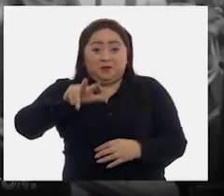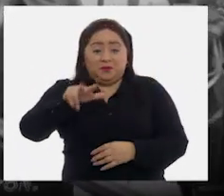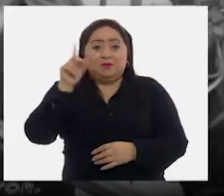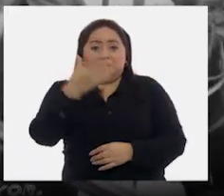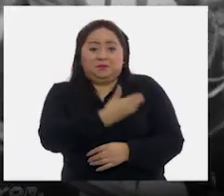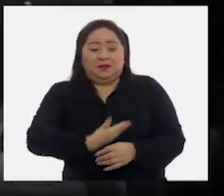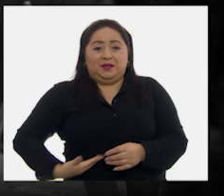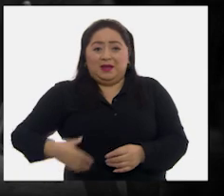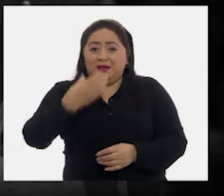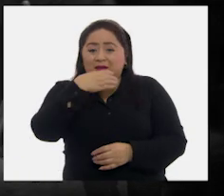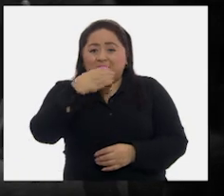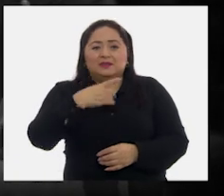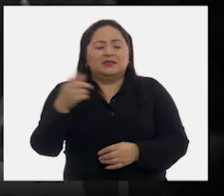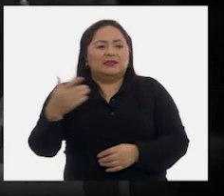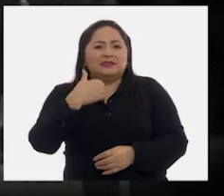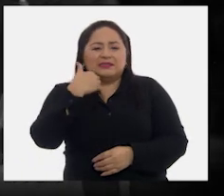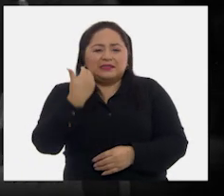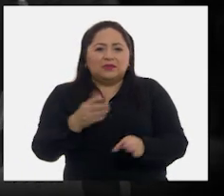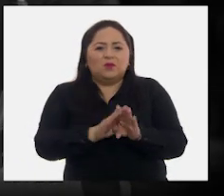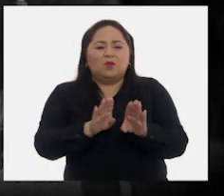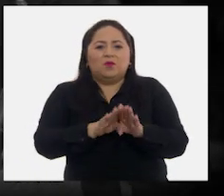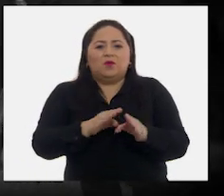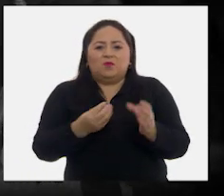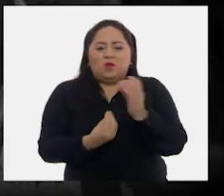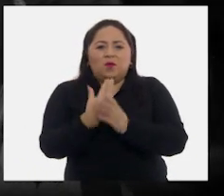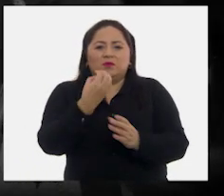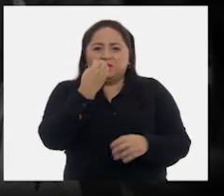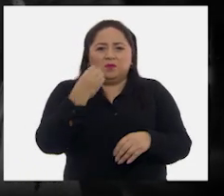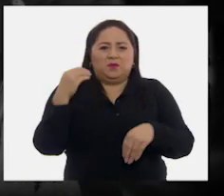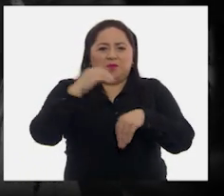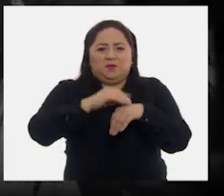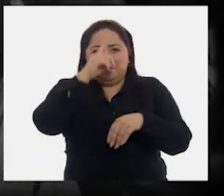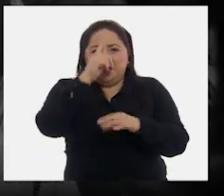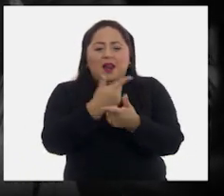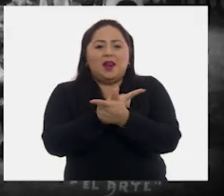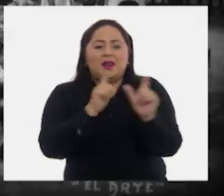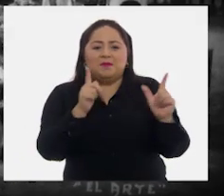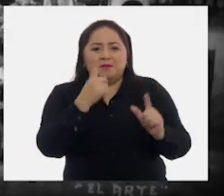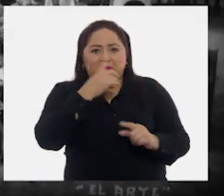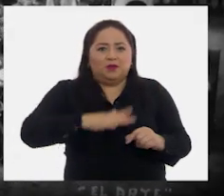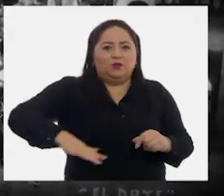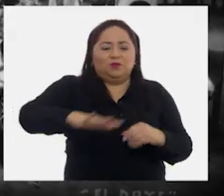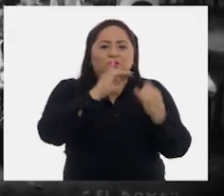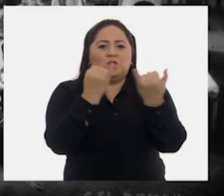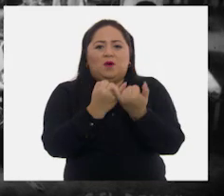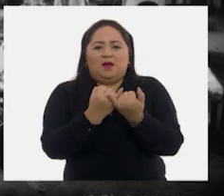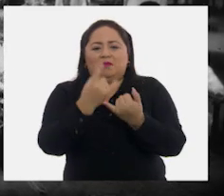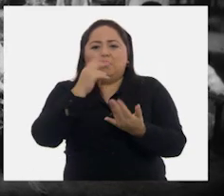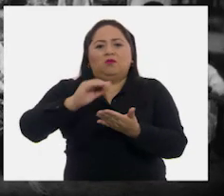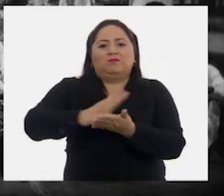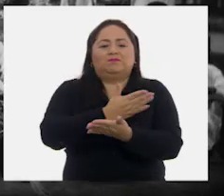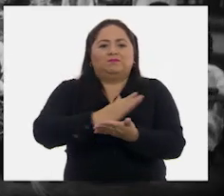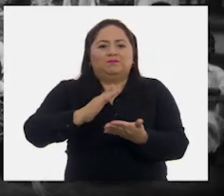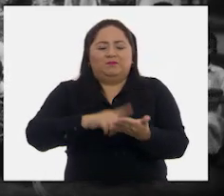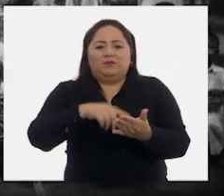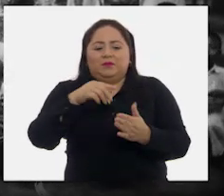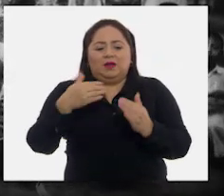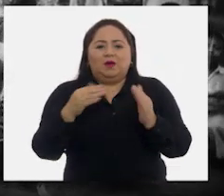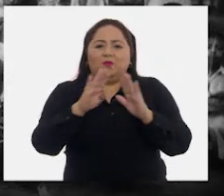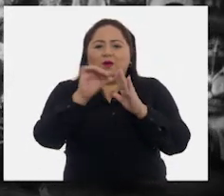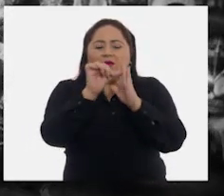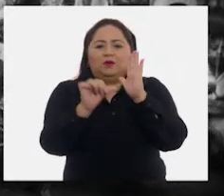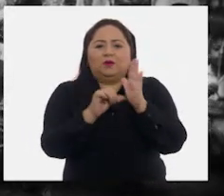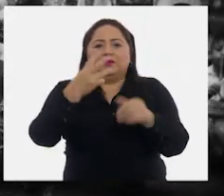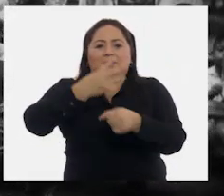presidente Carranza intentó encauzar el sistema educativo hacia una educación libre y laica, que coincidiera con lo establecido en el artículo 3